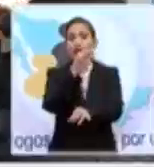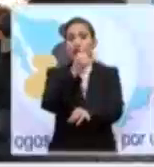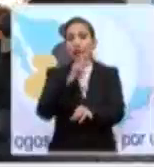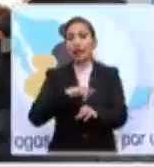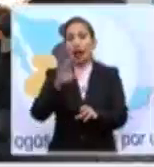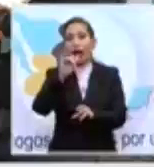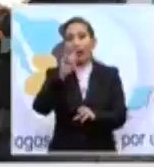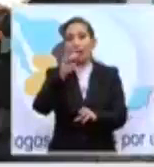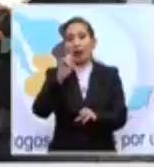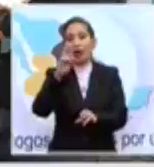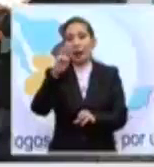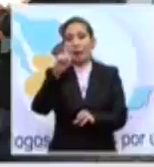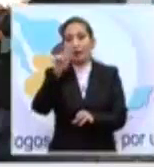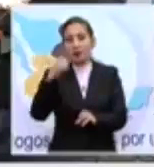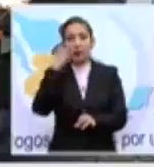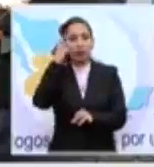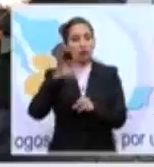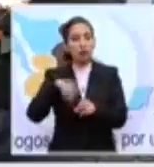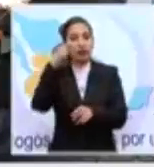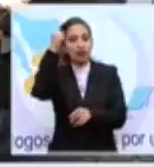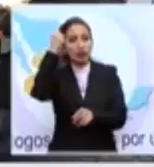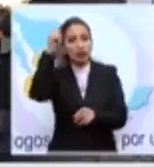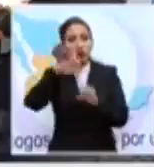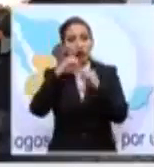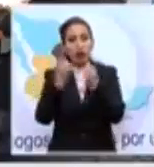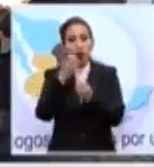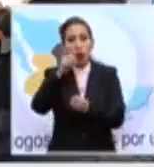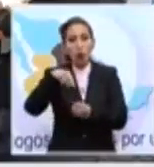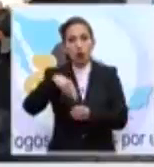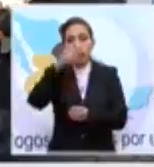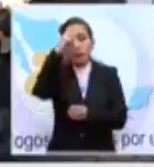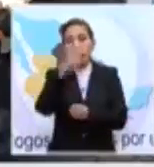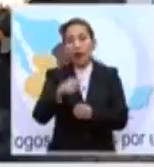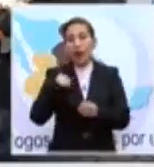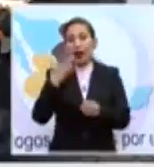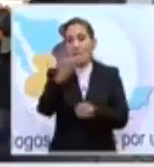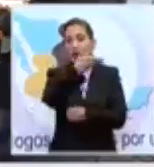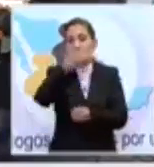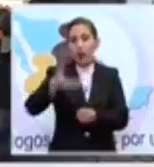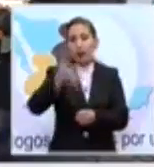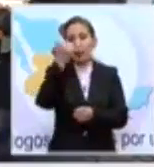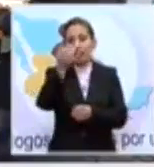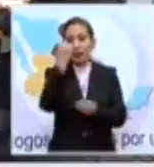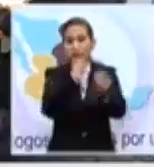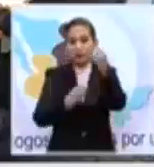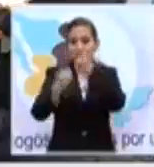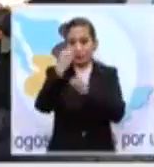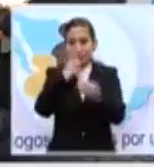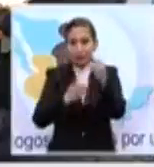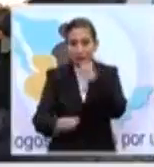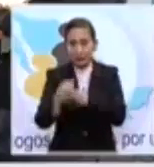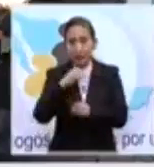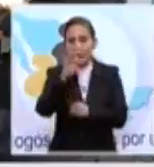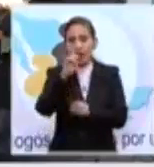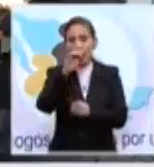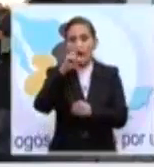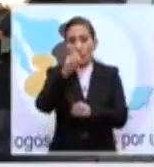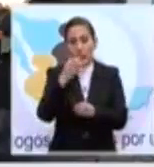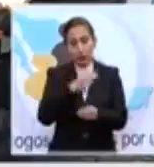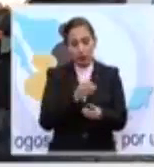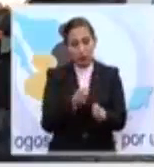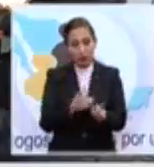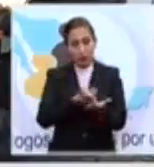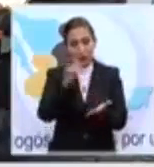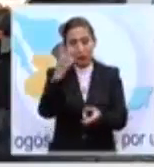de la Cadena Ramírez, director técnico de la Organización de Naciones Unidas para la Agricultura y la Alimentación, la FAO. Muchas